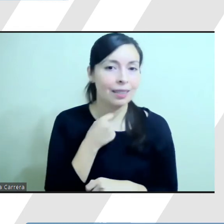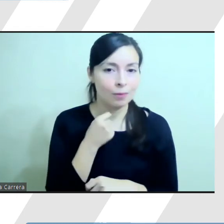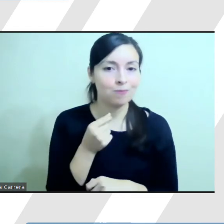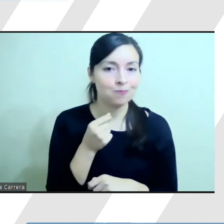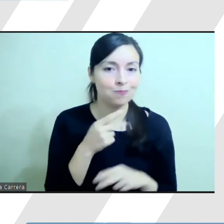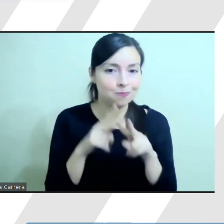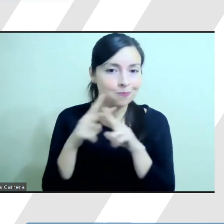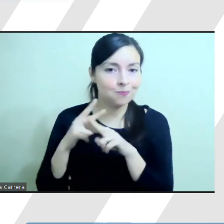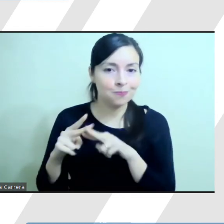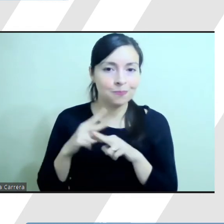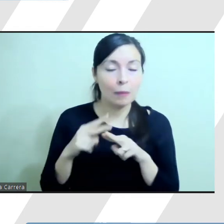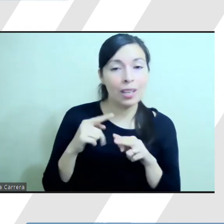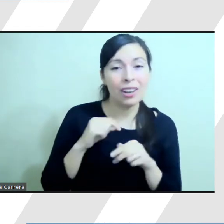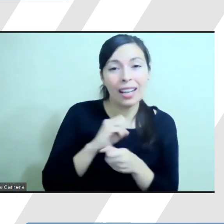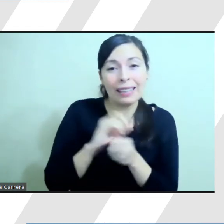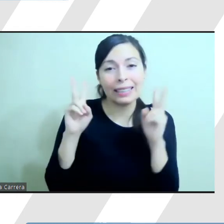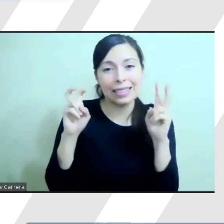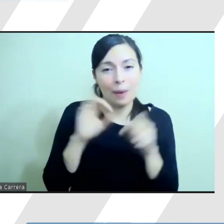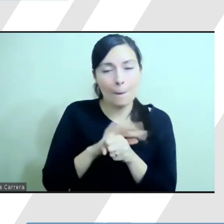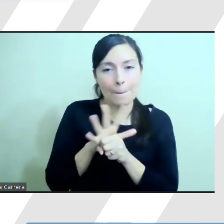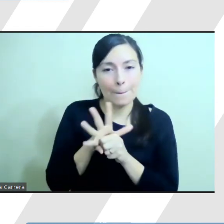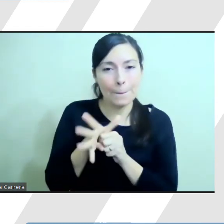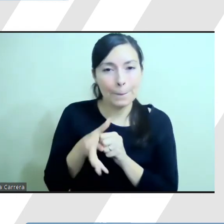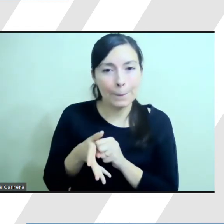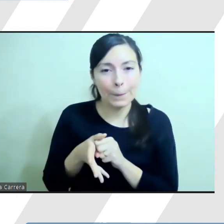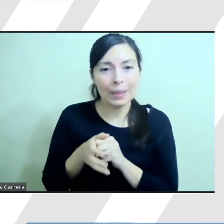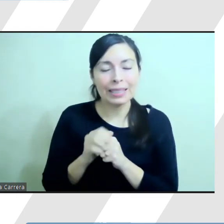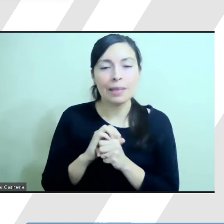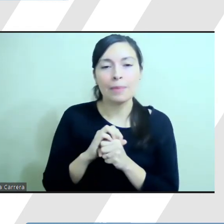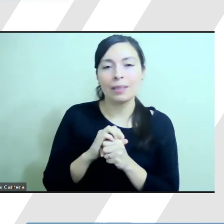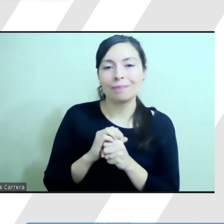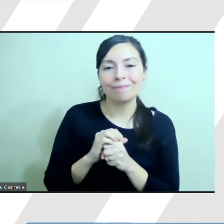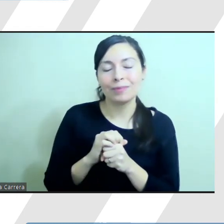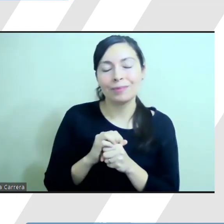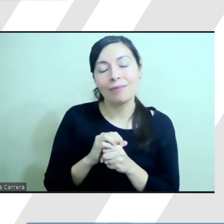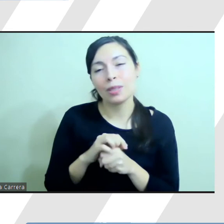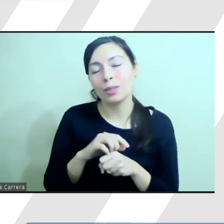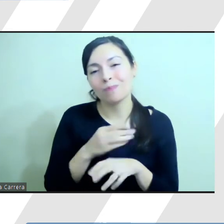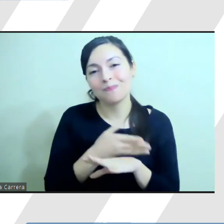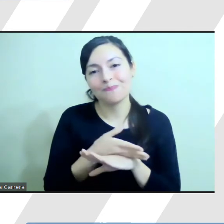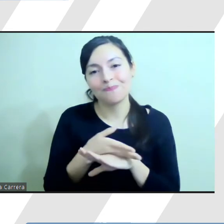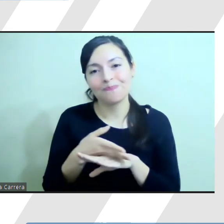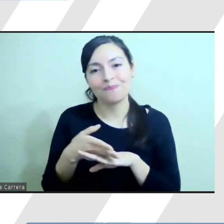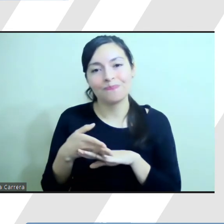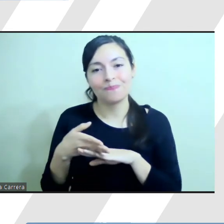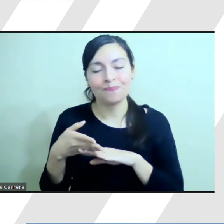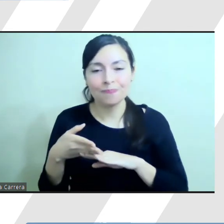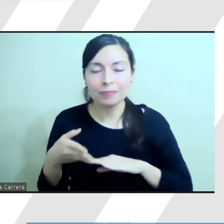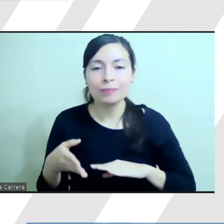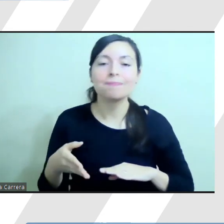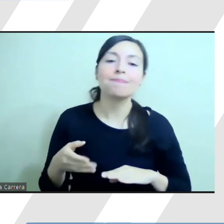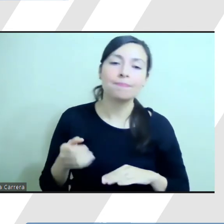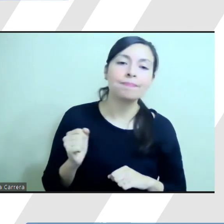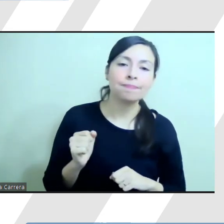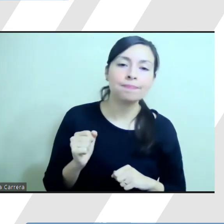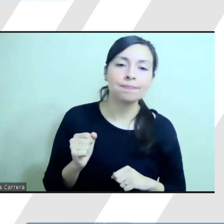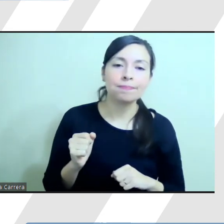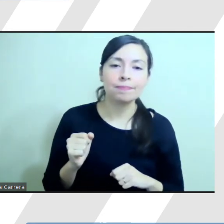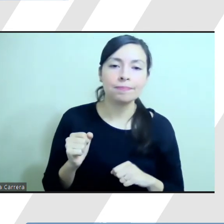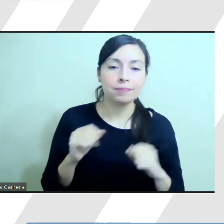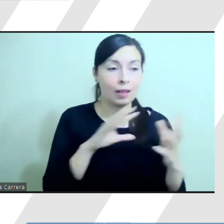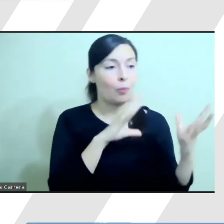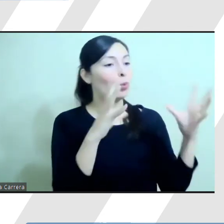lo que está ocurriendo con la pandemia, están obviamente demoradas todas las cosas en el mundo y el lanzamiento de satélites no es la